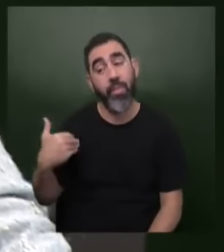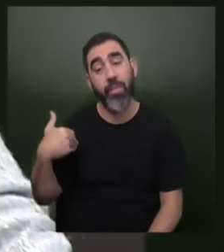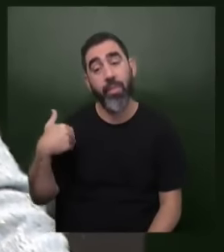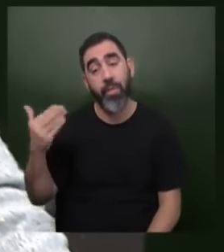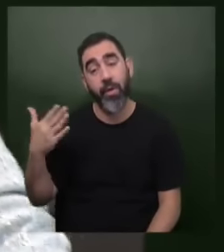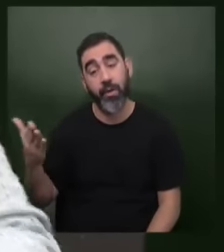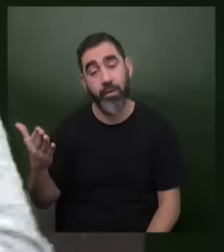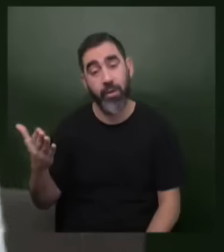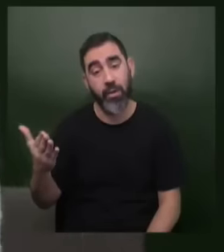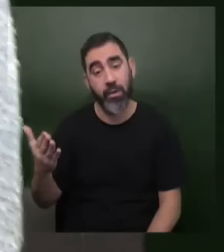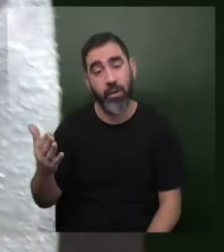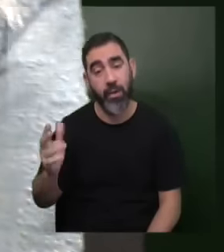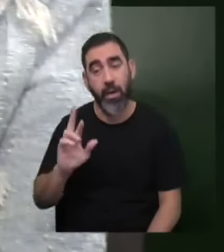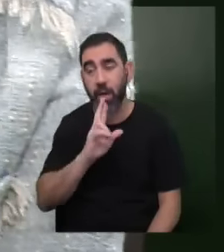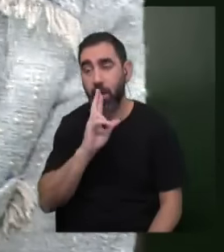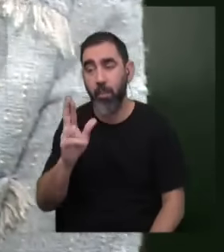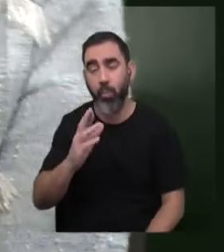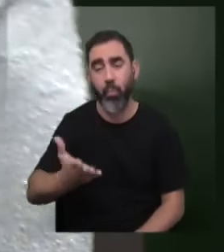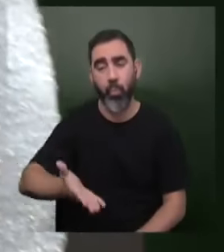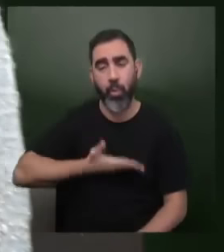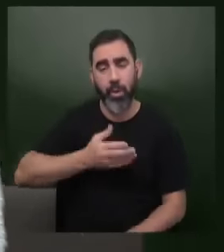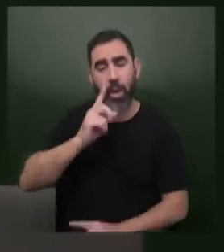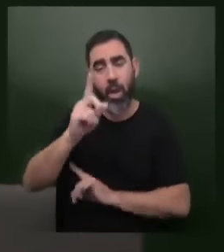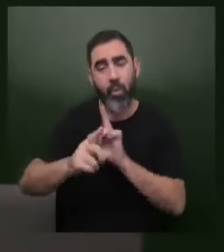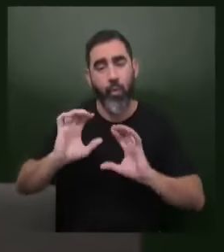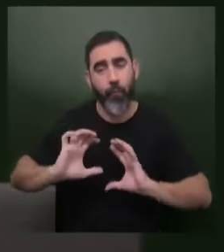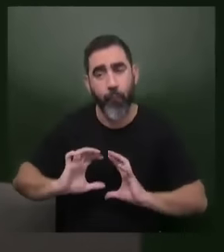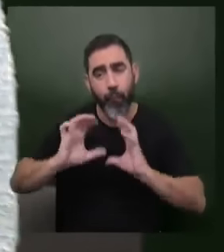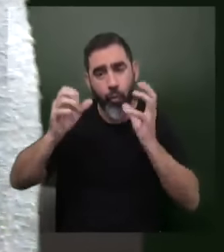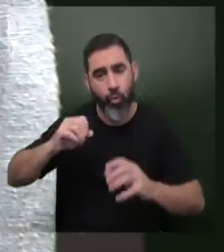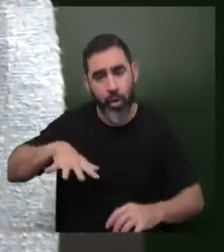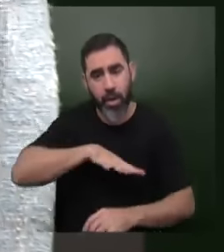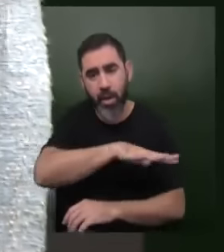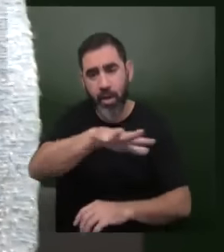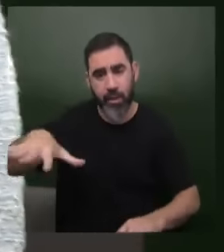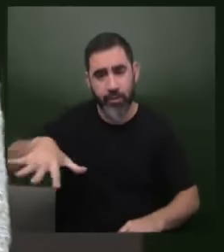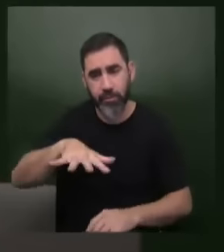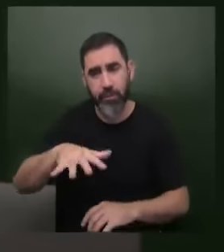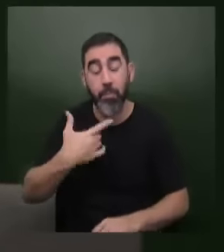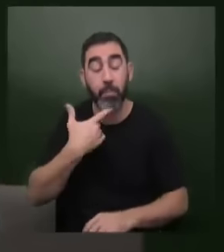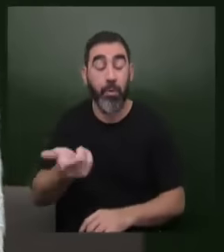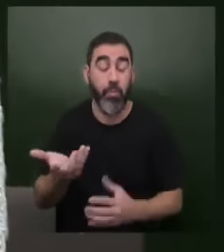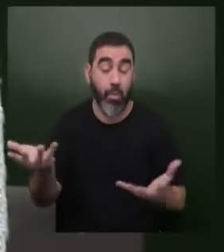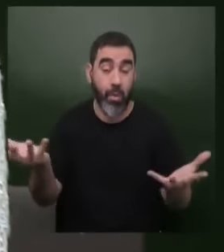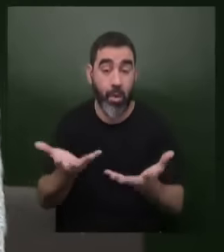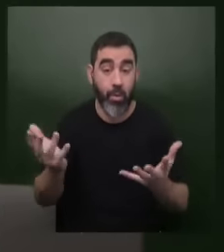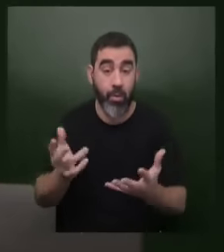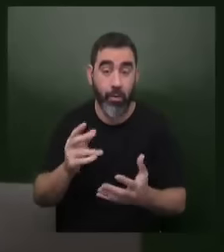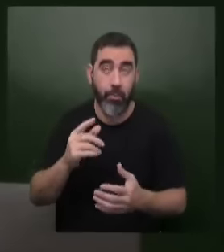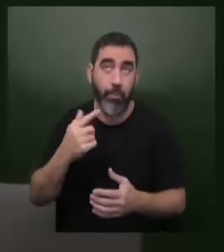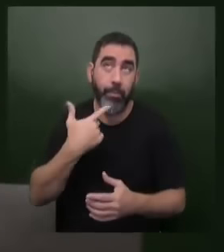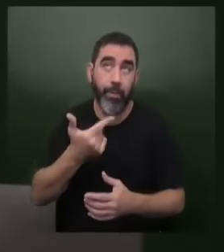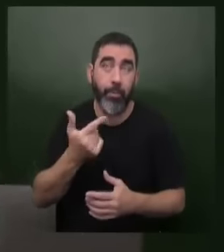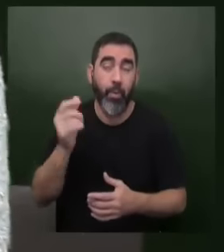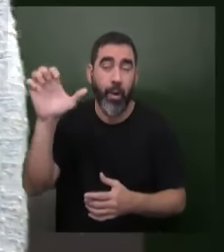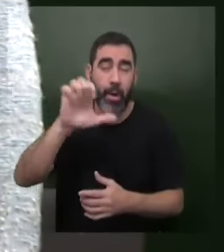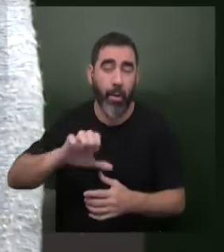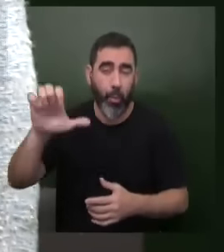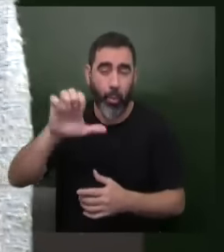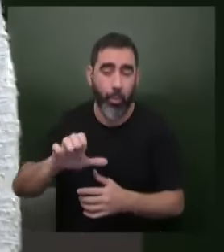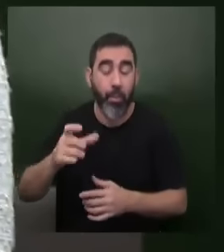la respuesta a algunos de estos reclamos o a esta expansión de las violencias en la sociedad democrática como se ve por ejemplo Eh bueno pienso o más en en Europa